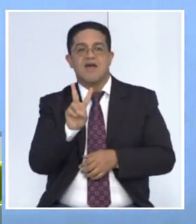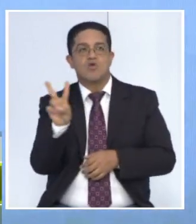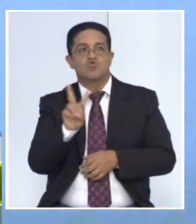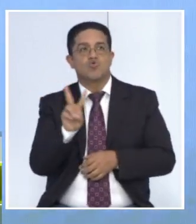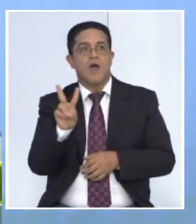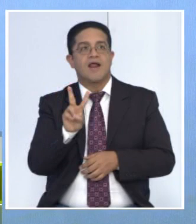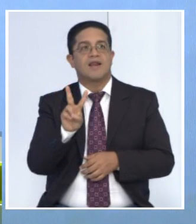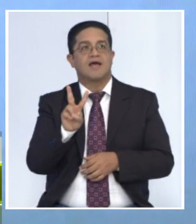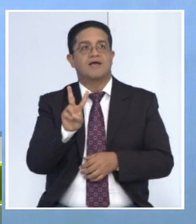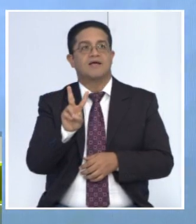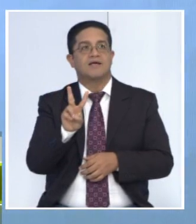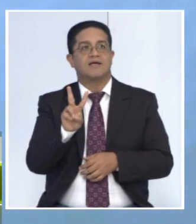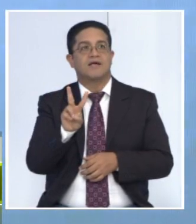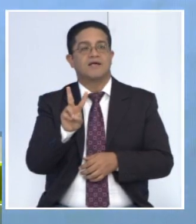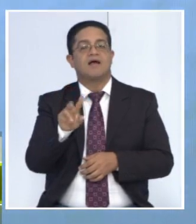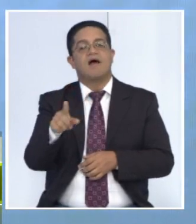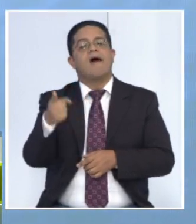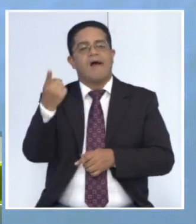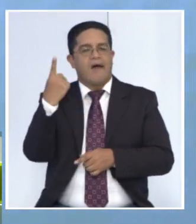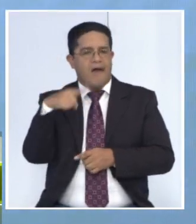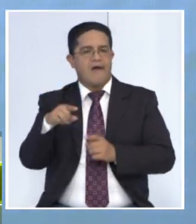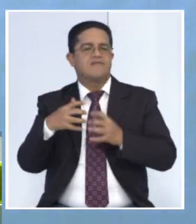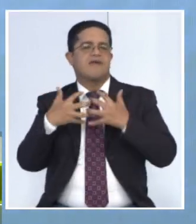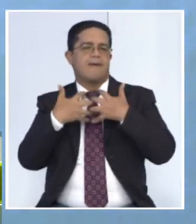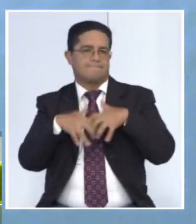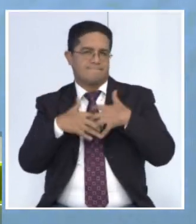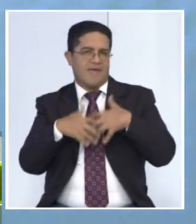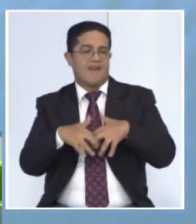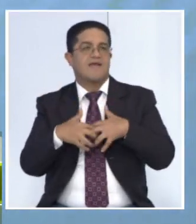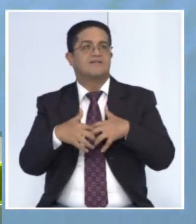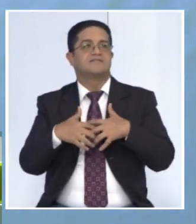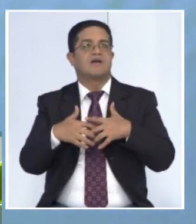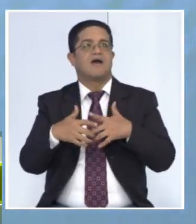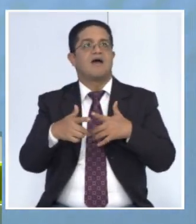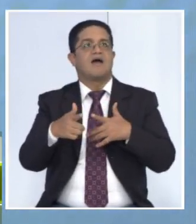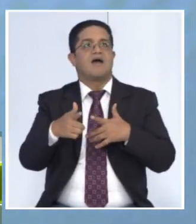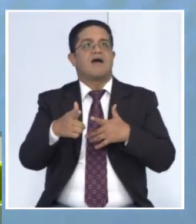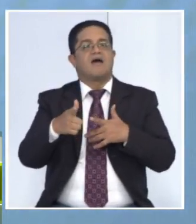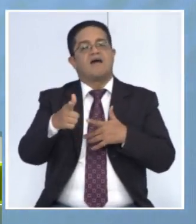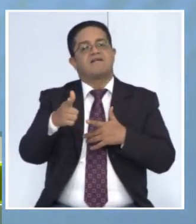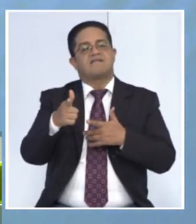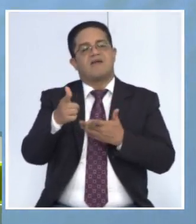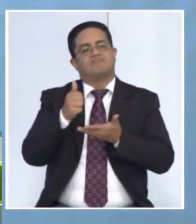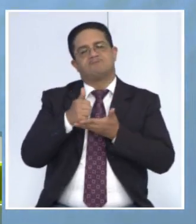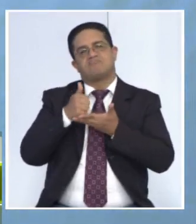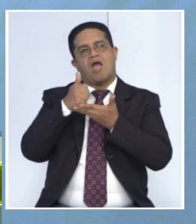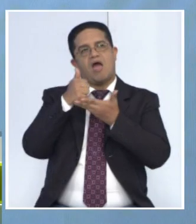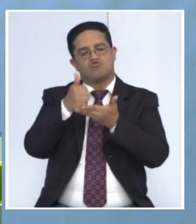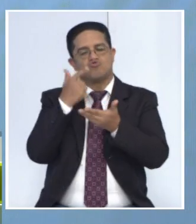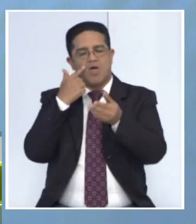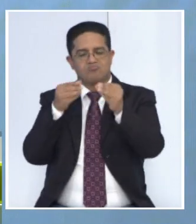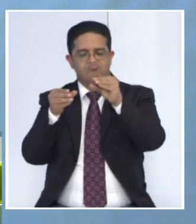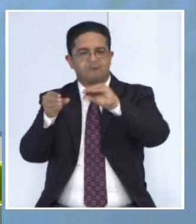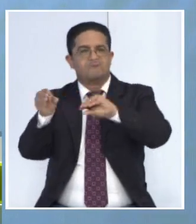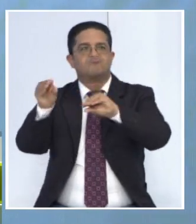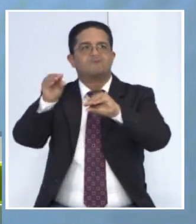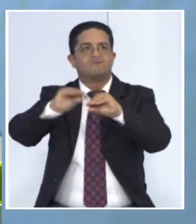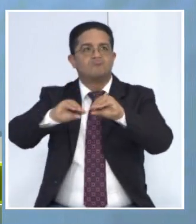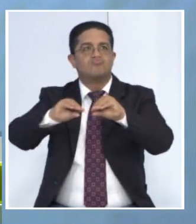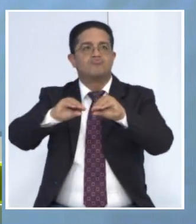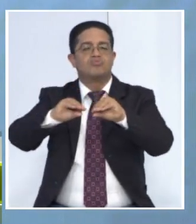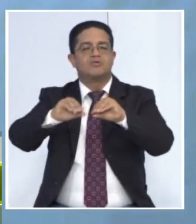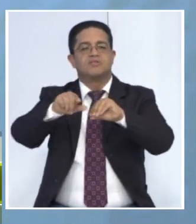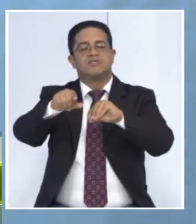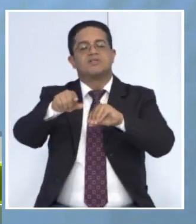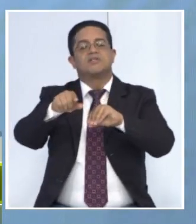con Kim Biotech, una empresa venezolana que funcionaba en el IBI, que producía la